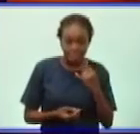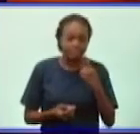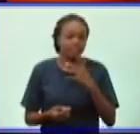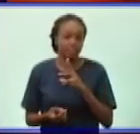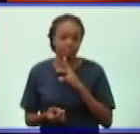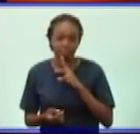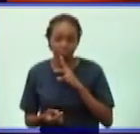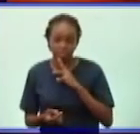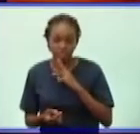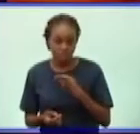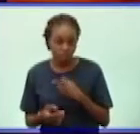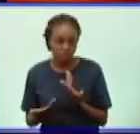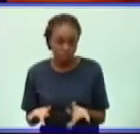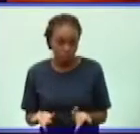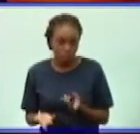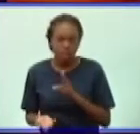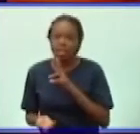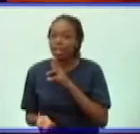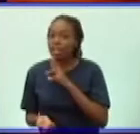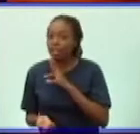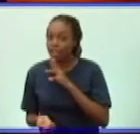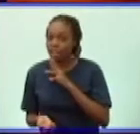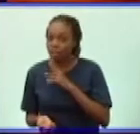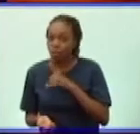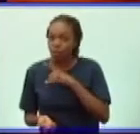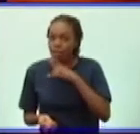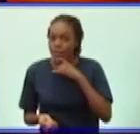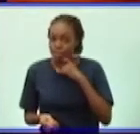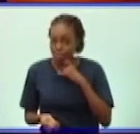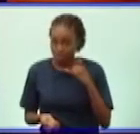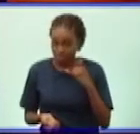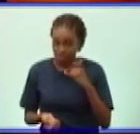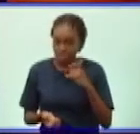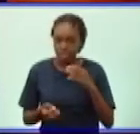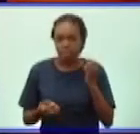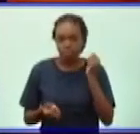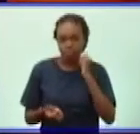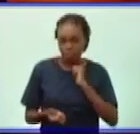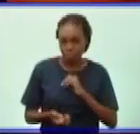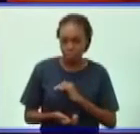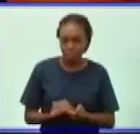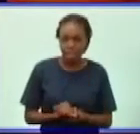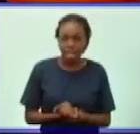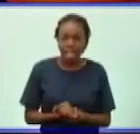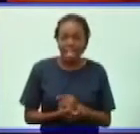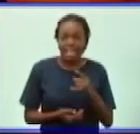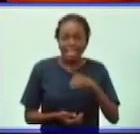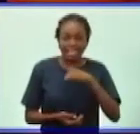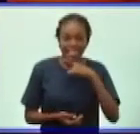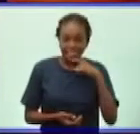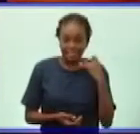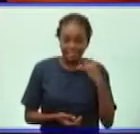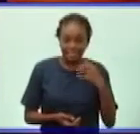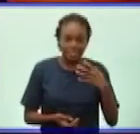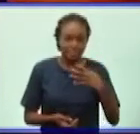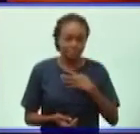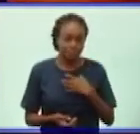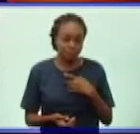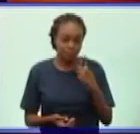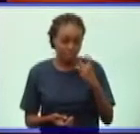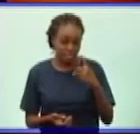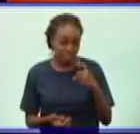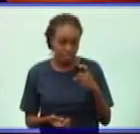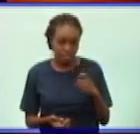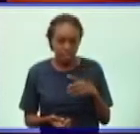agua lo tiene mayor que el aceite vegetal. Por lo tanto, el aceite necesita menor cantidad de